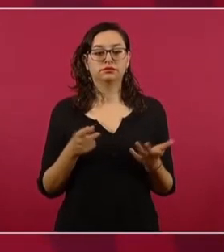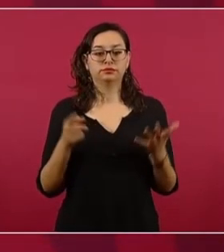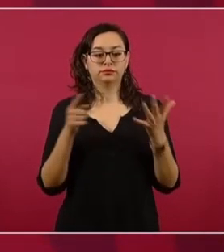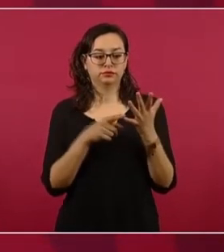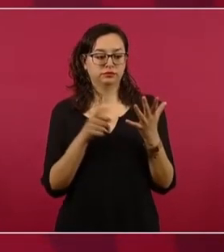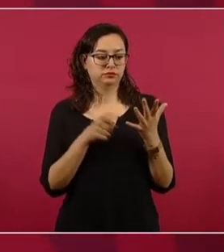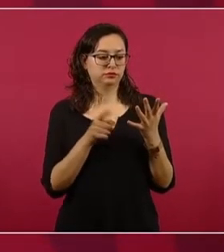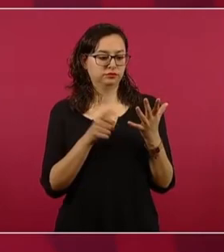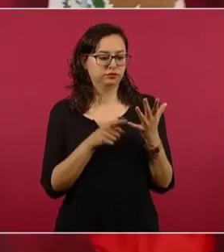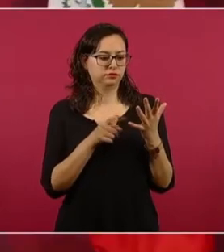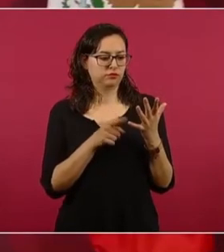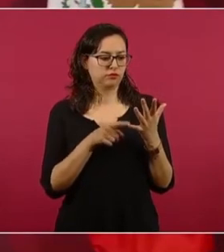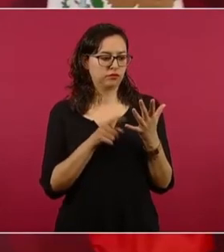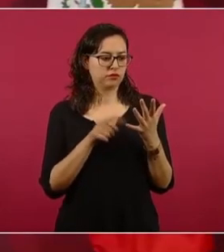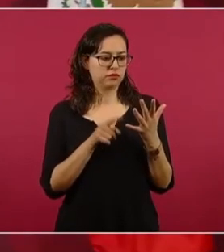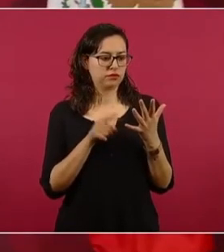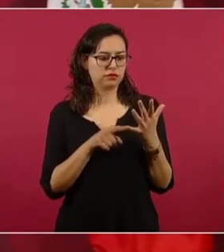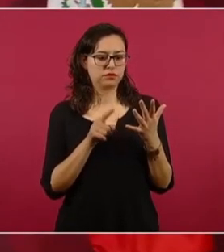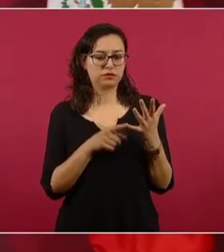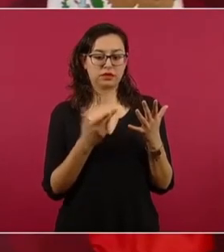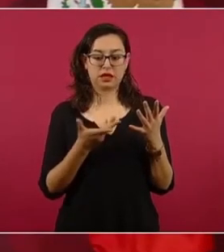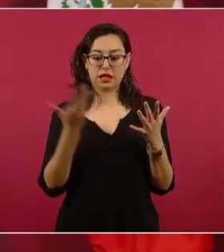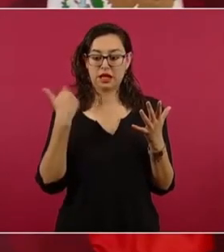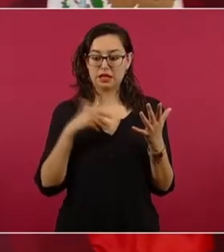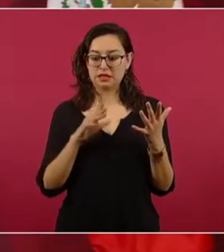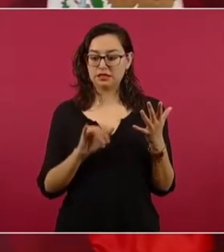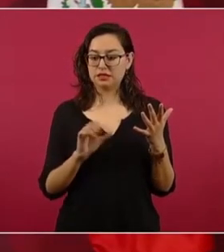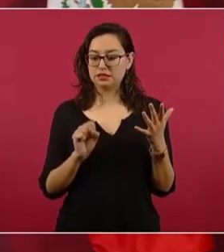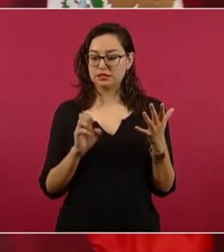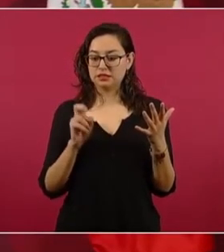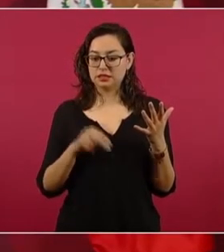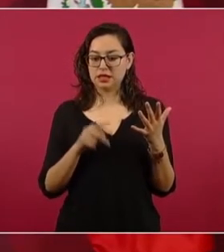el que era de el CISEN cuando Calderón.